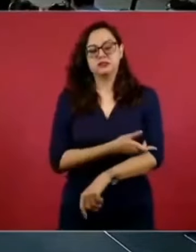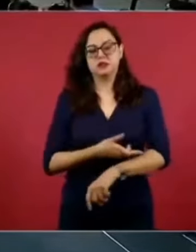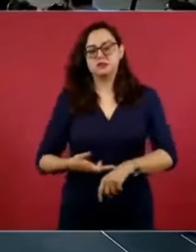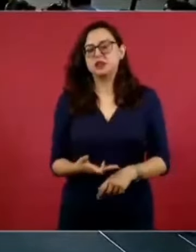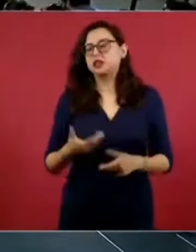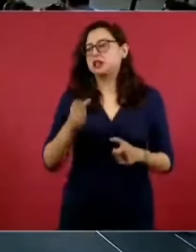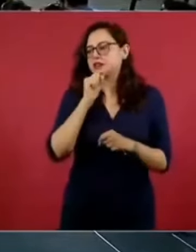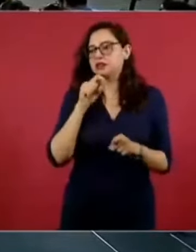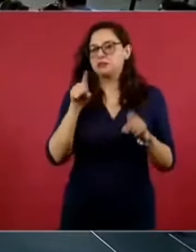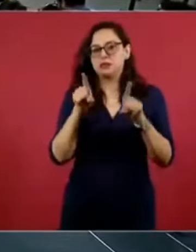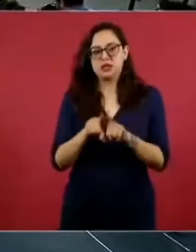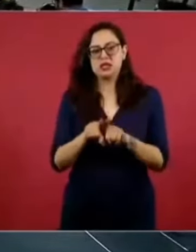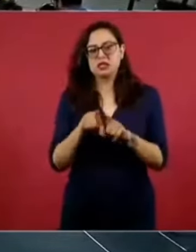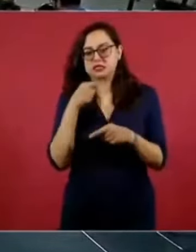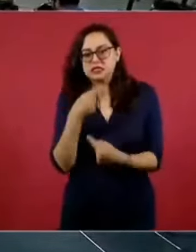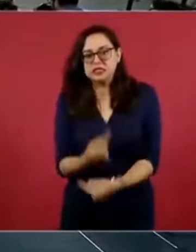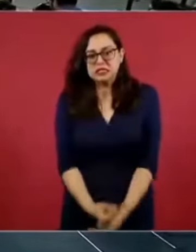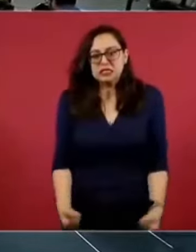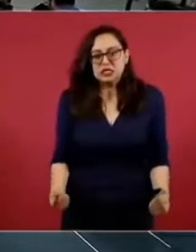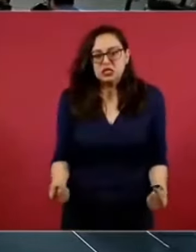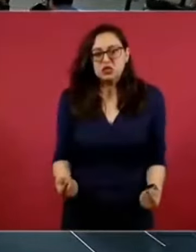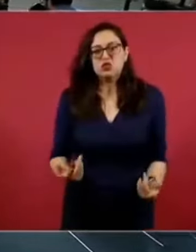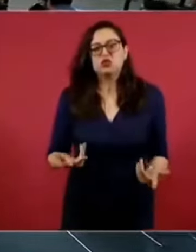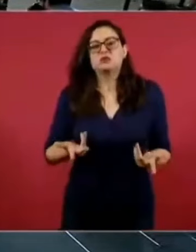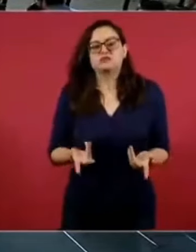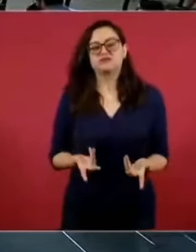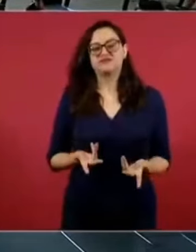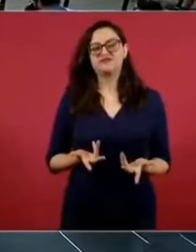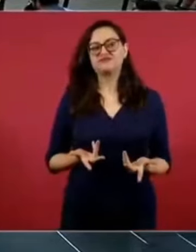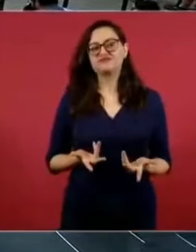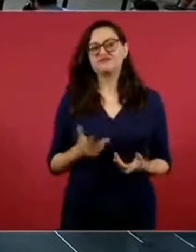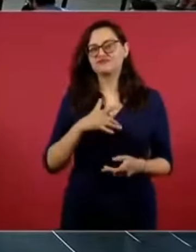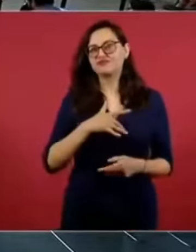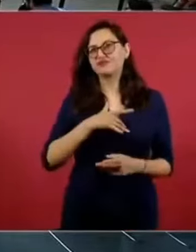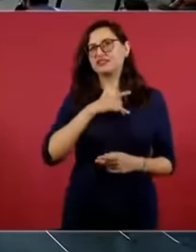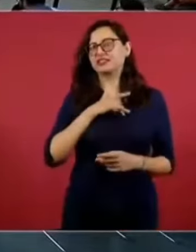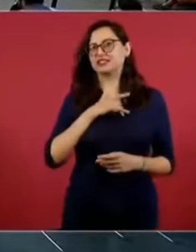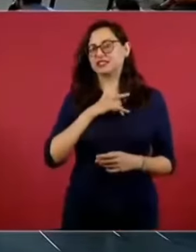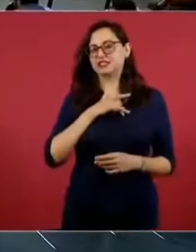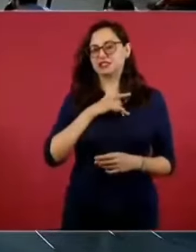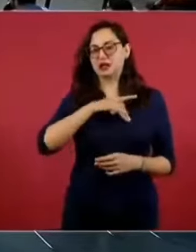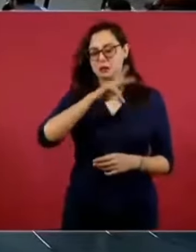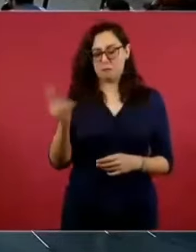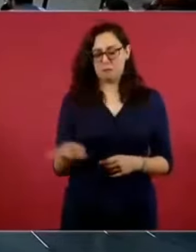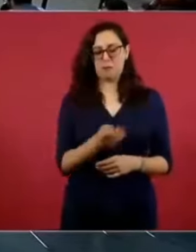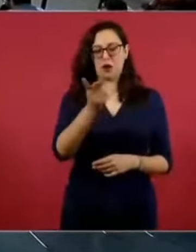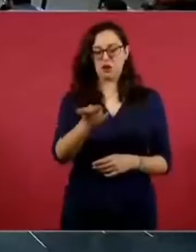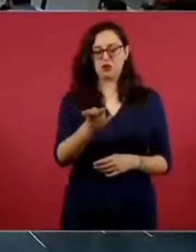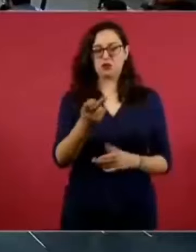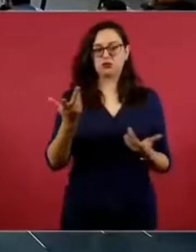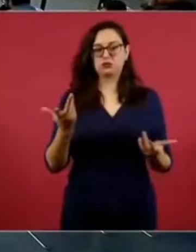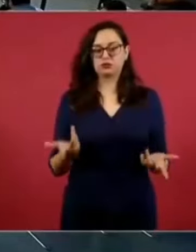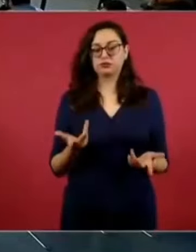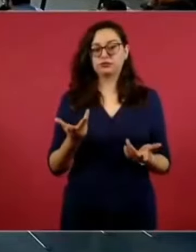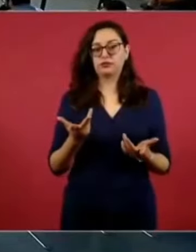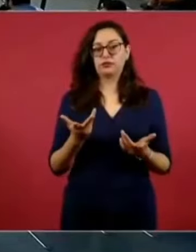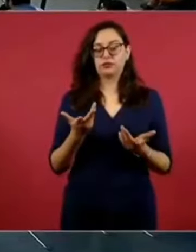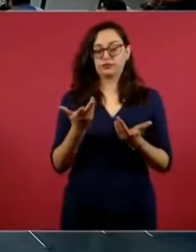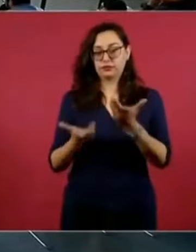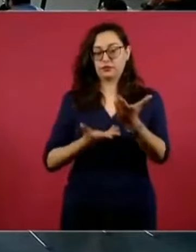que había había niños entonces Esto me lleva presidente preguntarle si en este paquete de